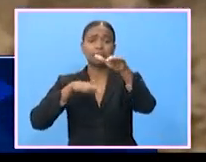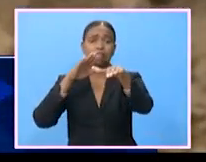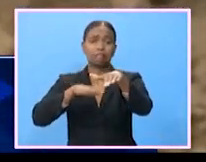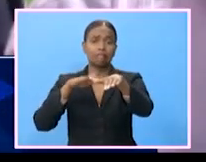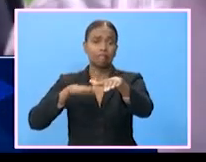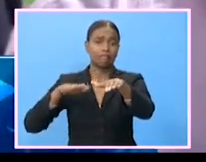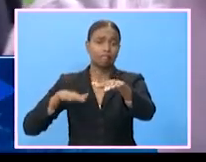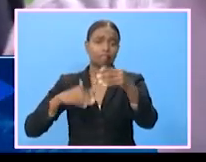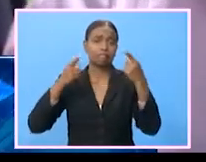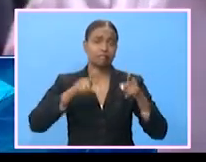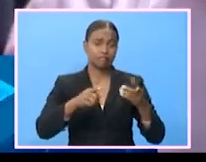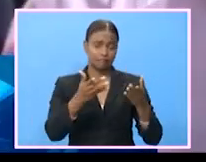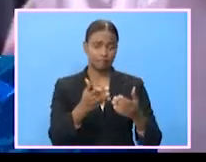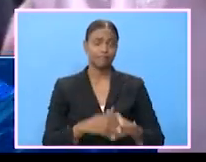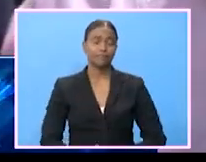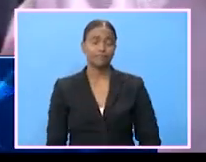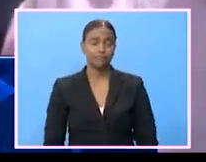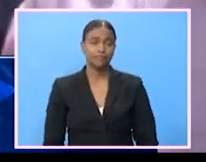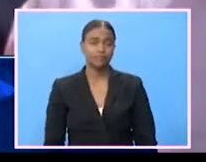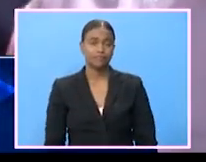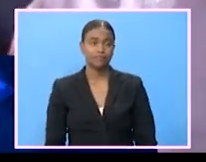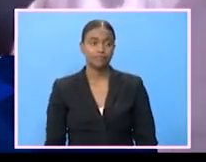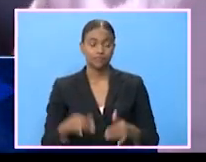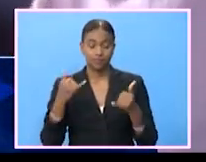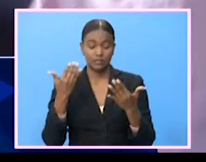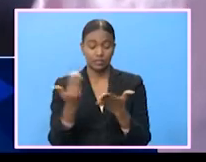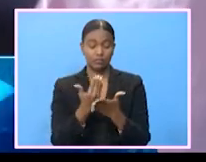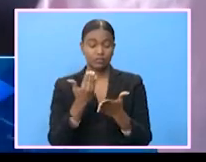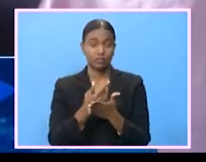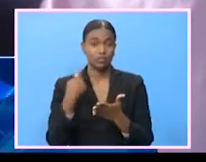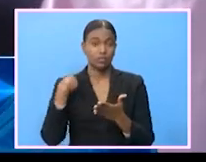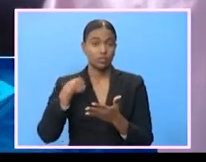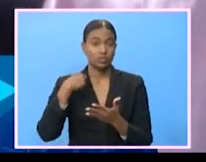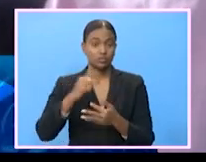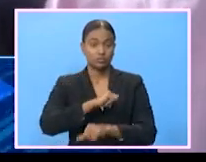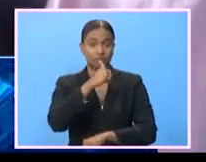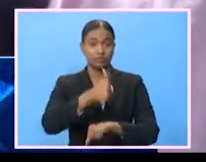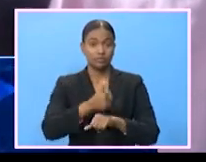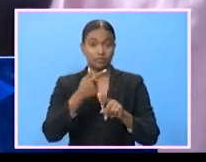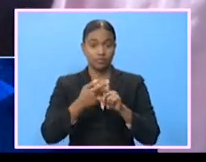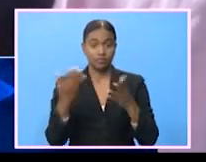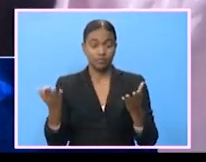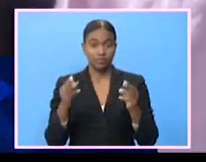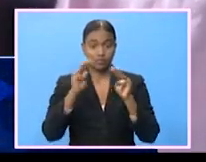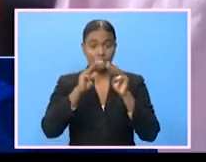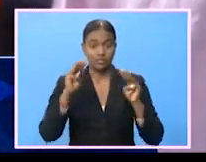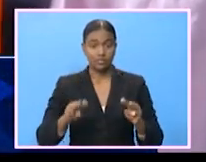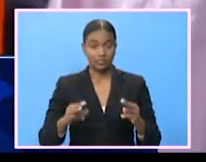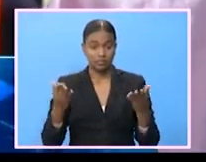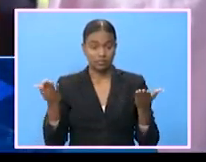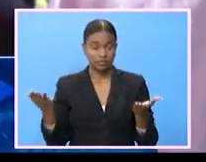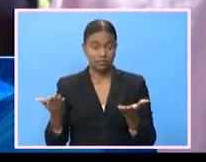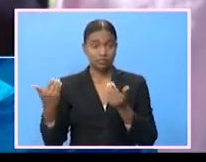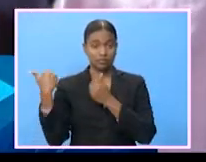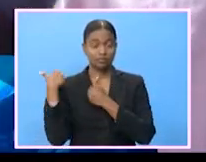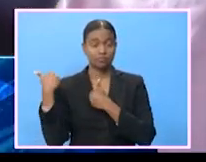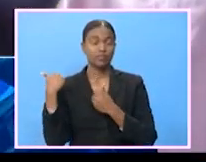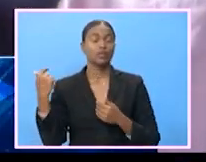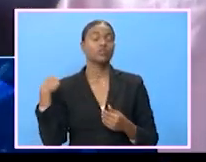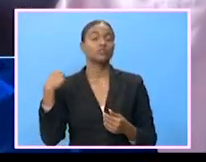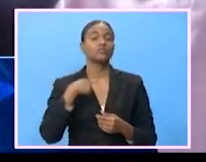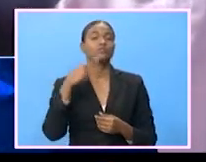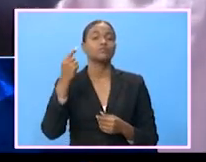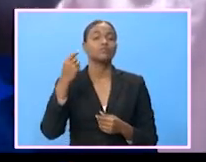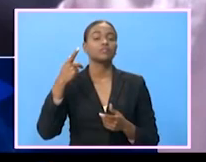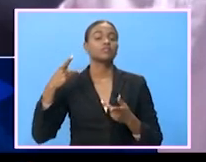esa zona. Esto es una modalidad que estamos implementando desde el Ministerio de Obras Públicas, donde nos